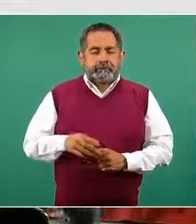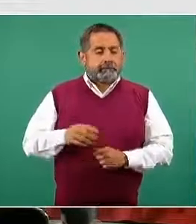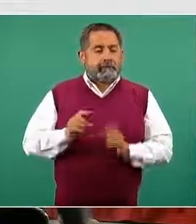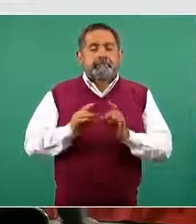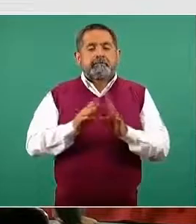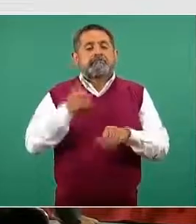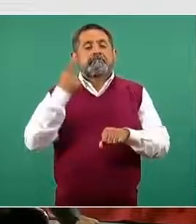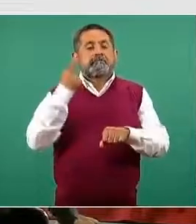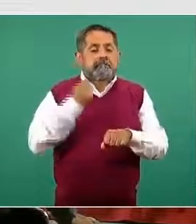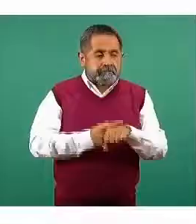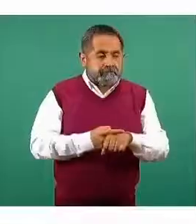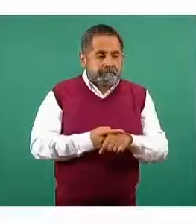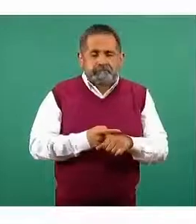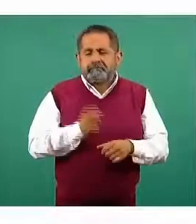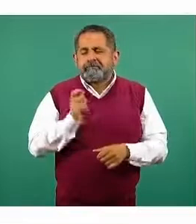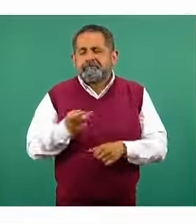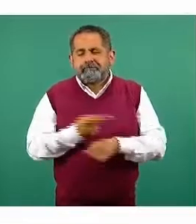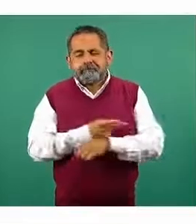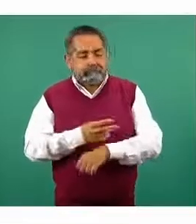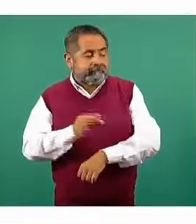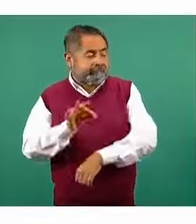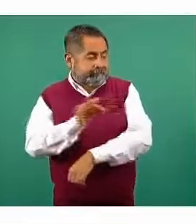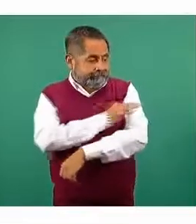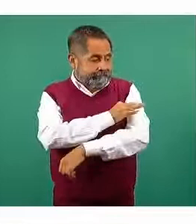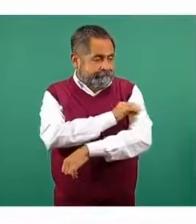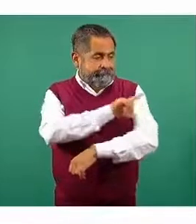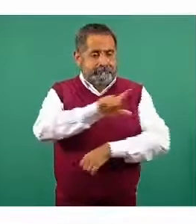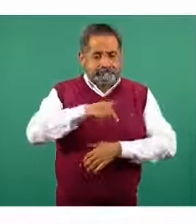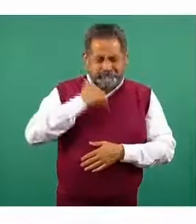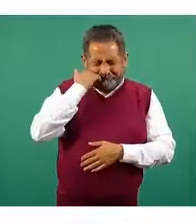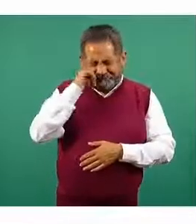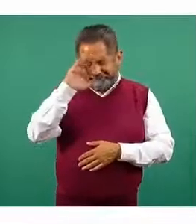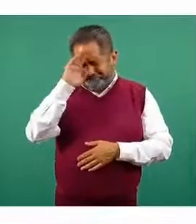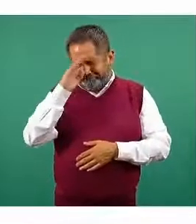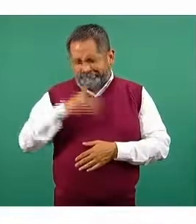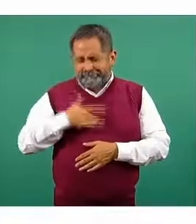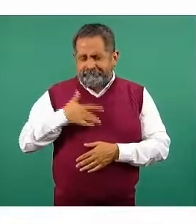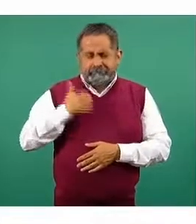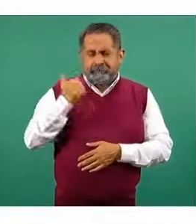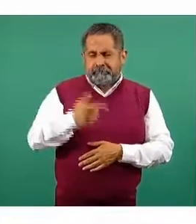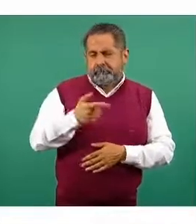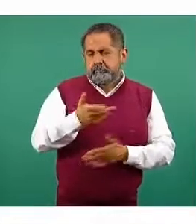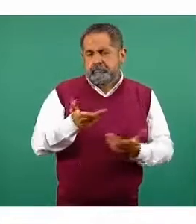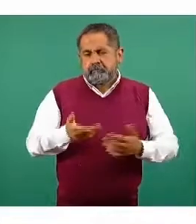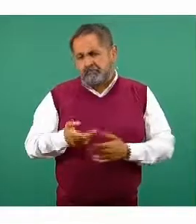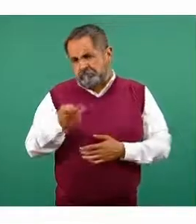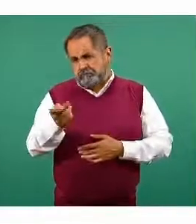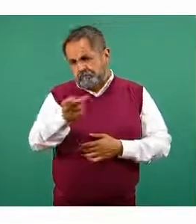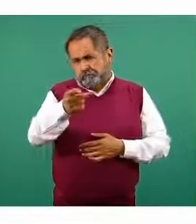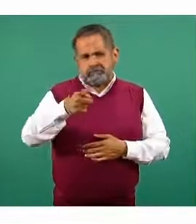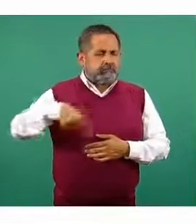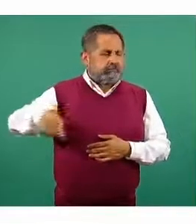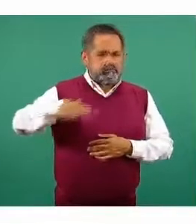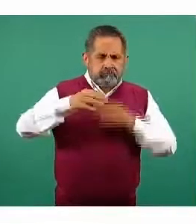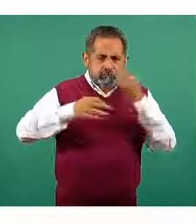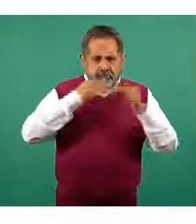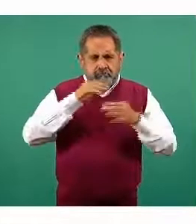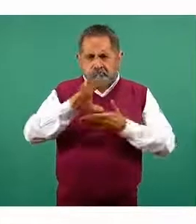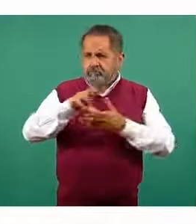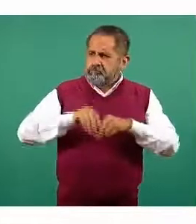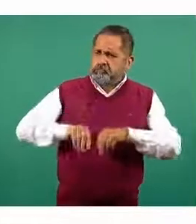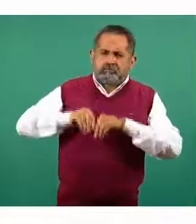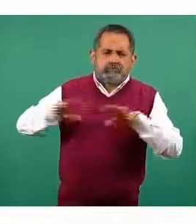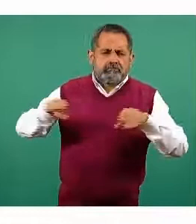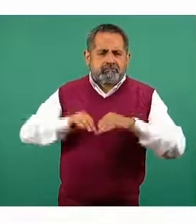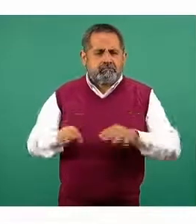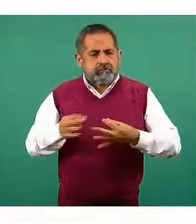ESAVIS, importantísimo para todas las personas que ahorita nos están viendo y escuchando, y también para ustedes como medios de comunicación que lo puedan comunicar.